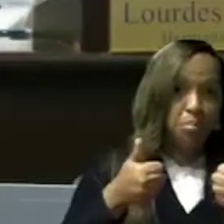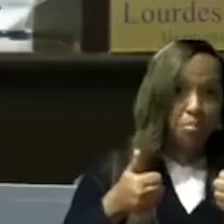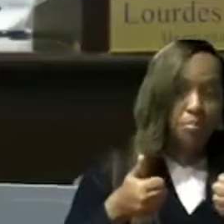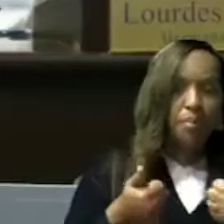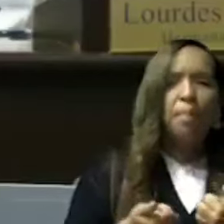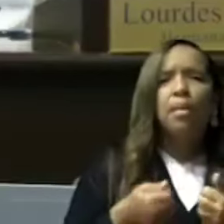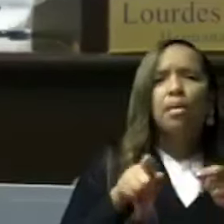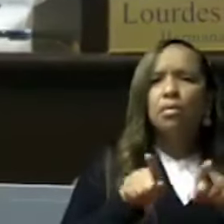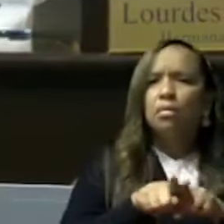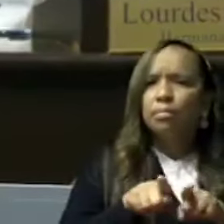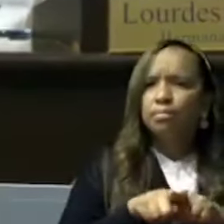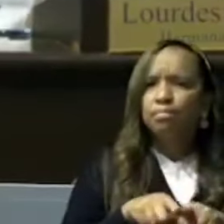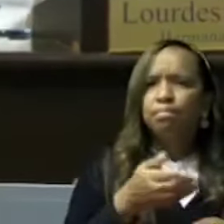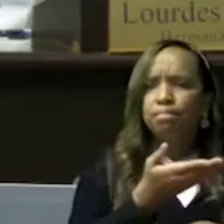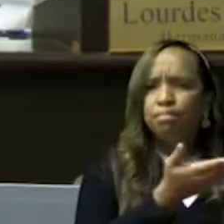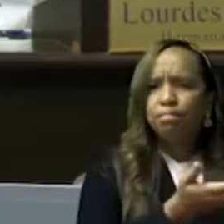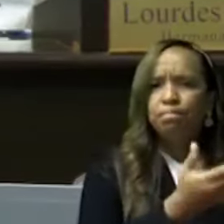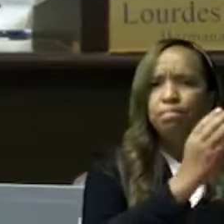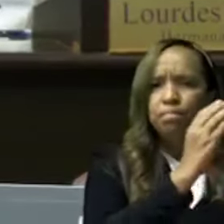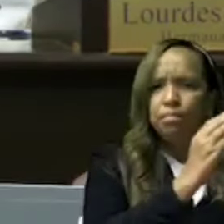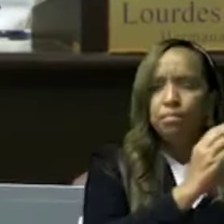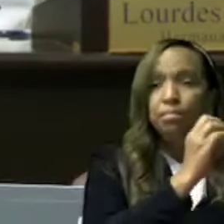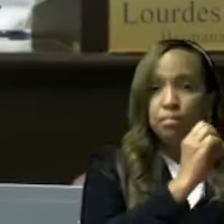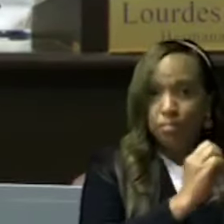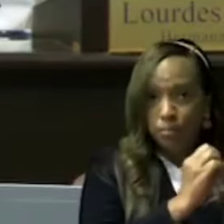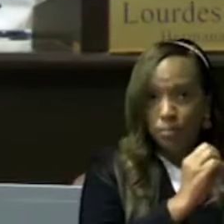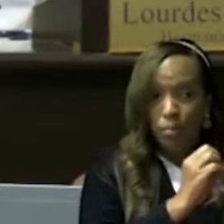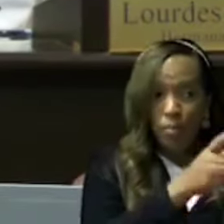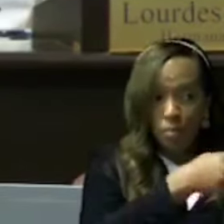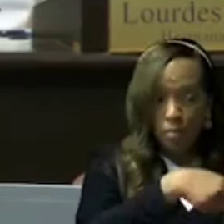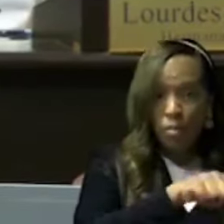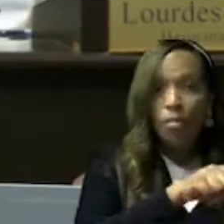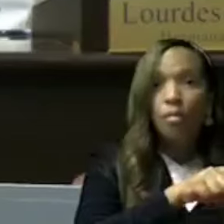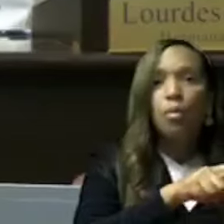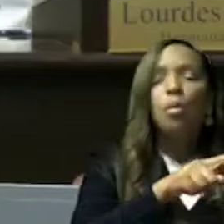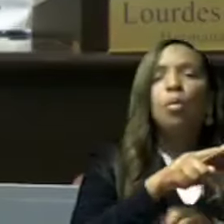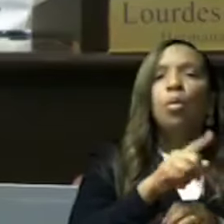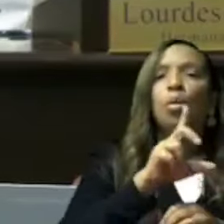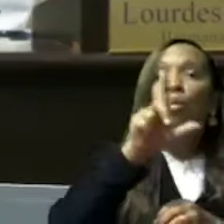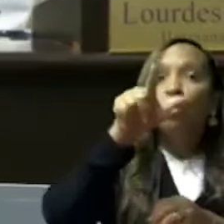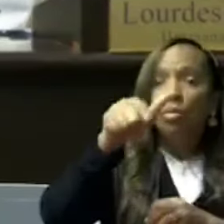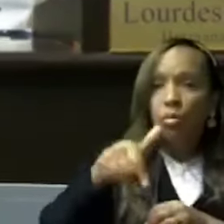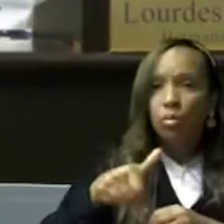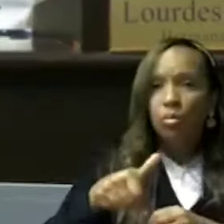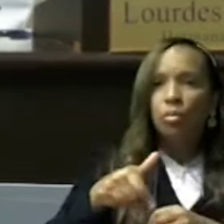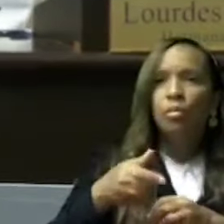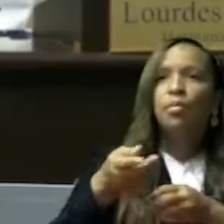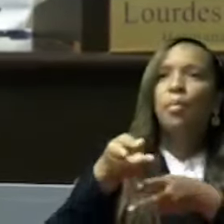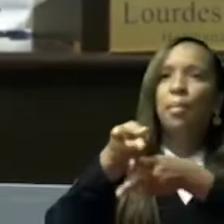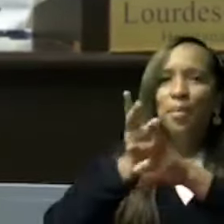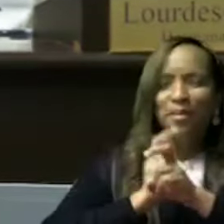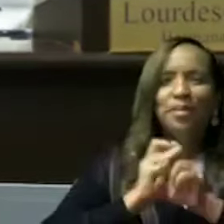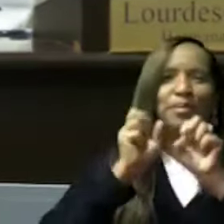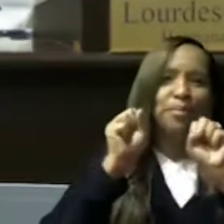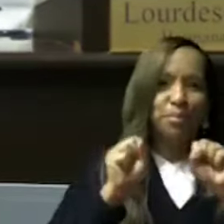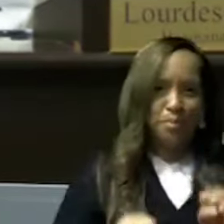poder acceder a préstamos y a financiamientos con muchas facilidades para lo que es el desarrollo